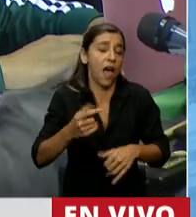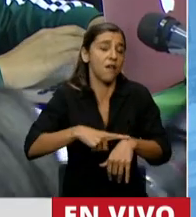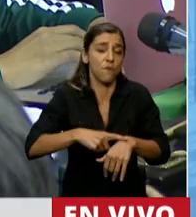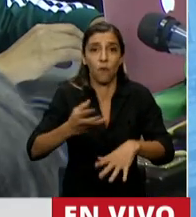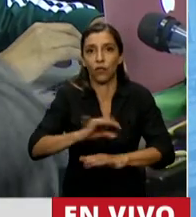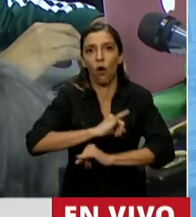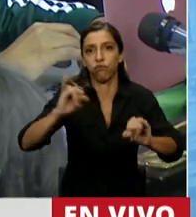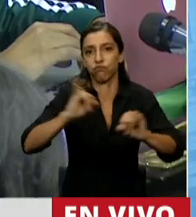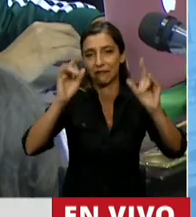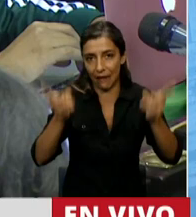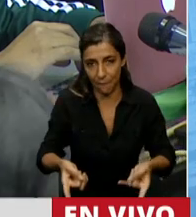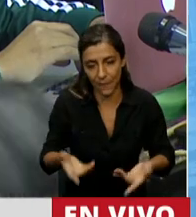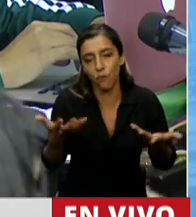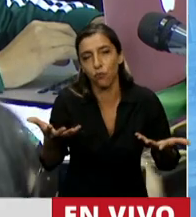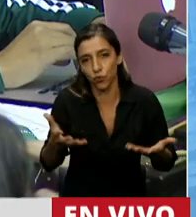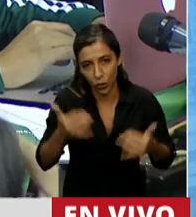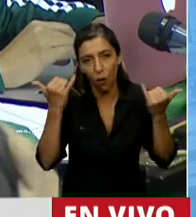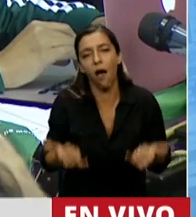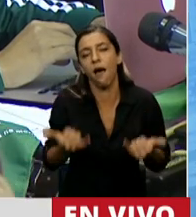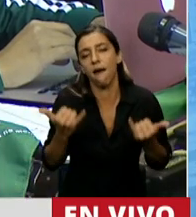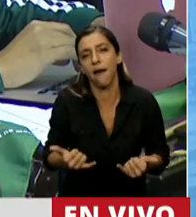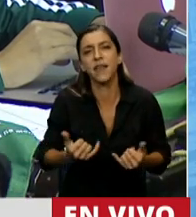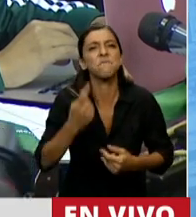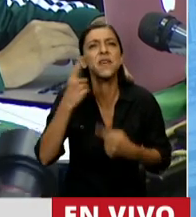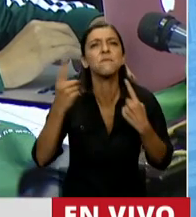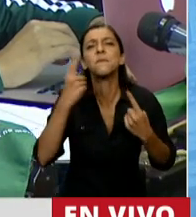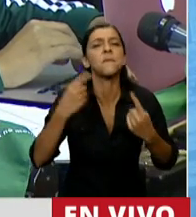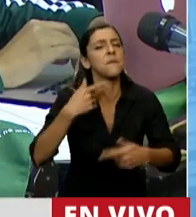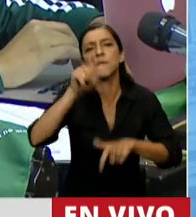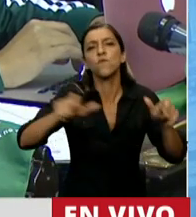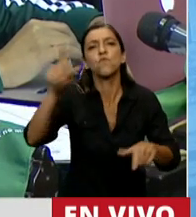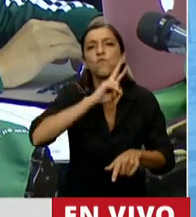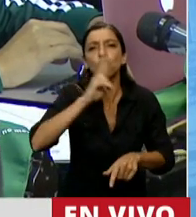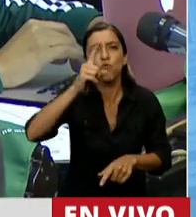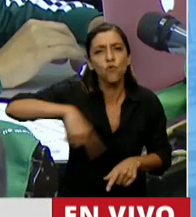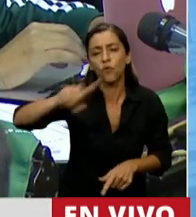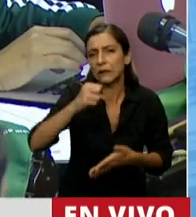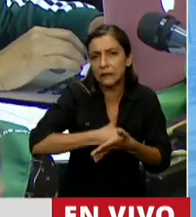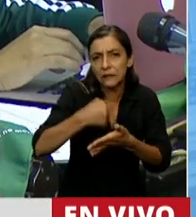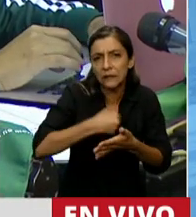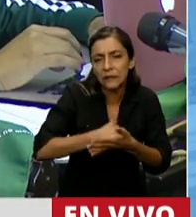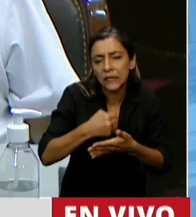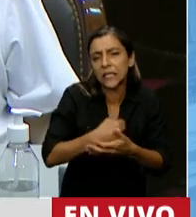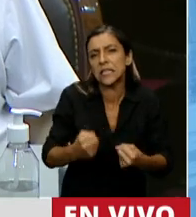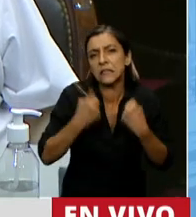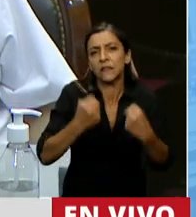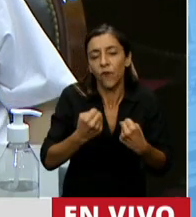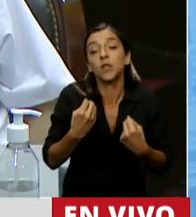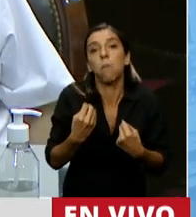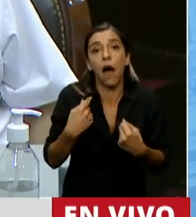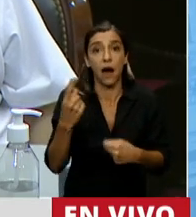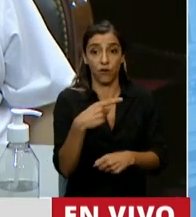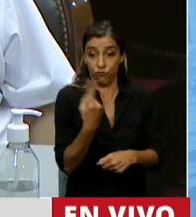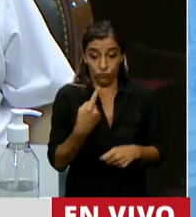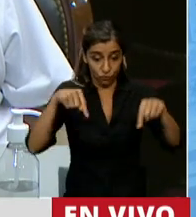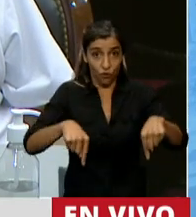existe. No quiero decir que no existan miles de mujeres que se han sacrificado para que hoy lleguemos a discutir esto, para